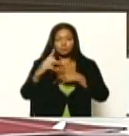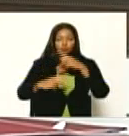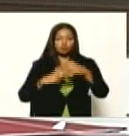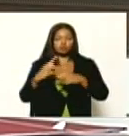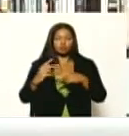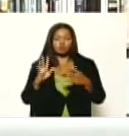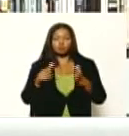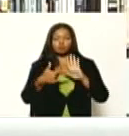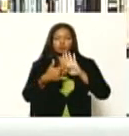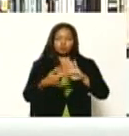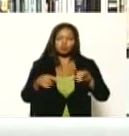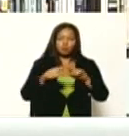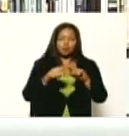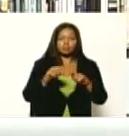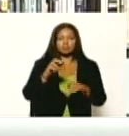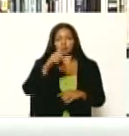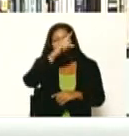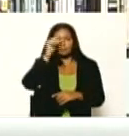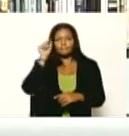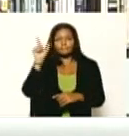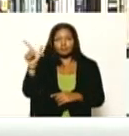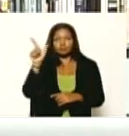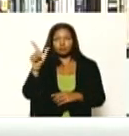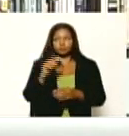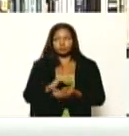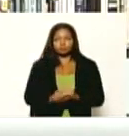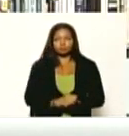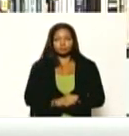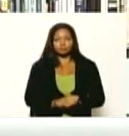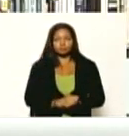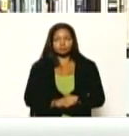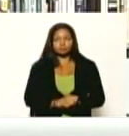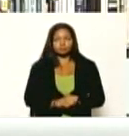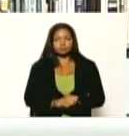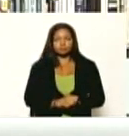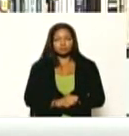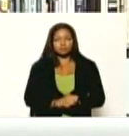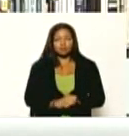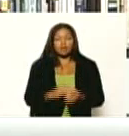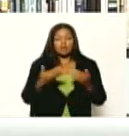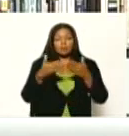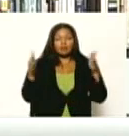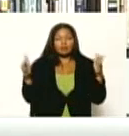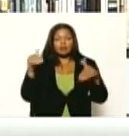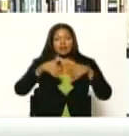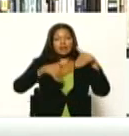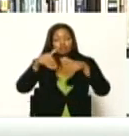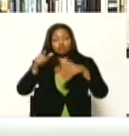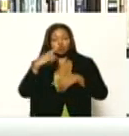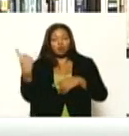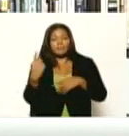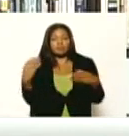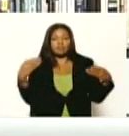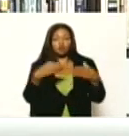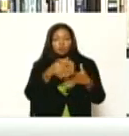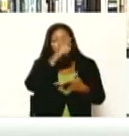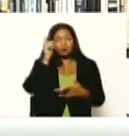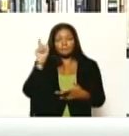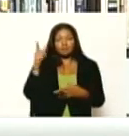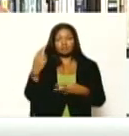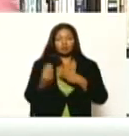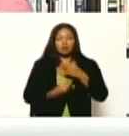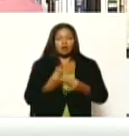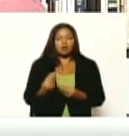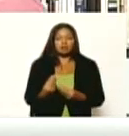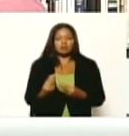de postulaciones y de las elecciones primarias abiertas que solo el Partido Socialista Unido de Venezuela